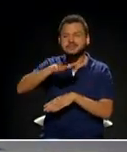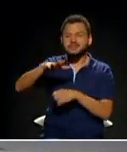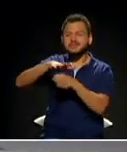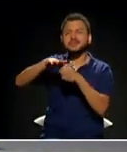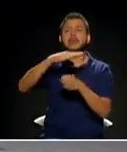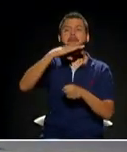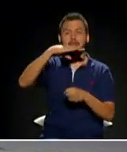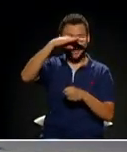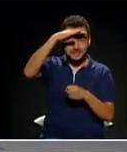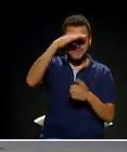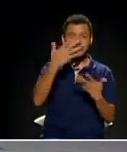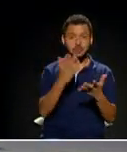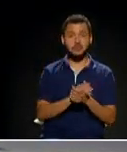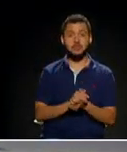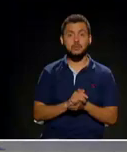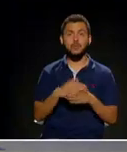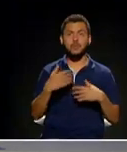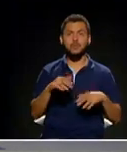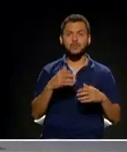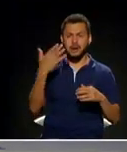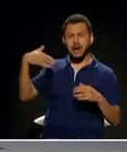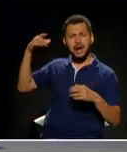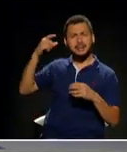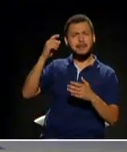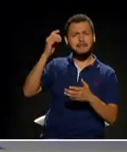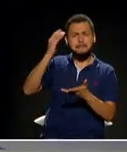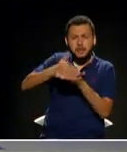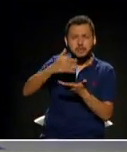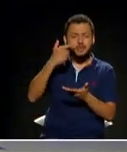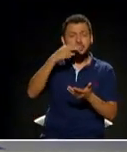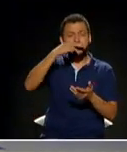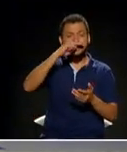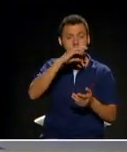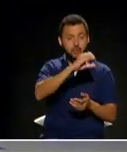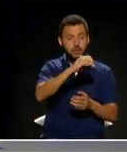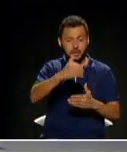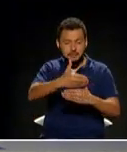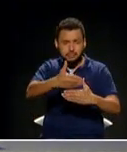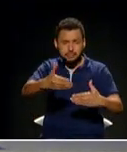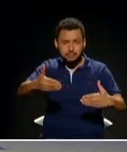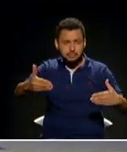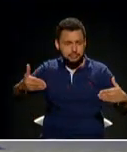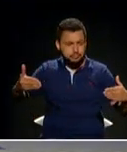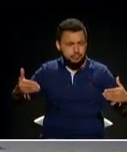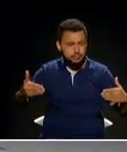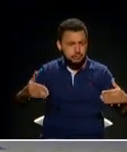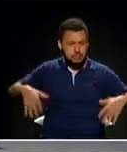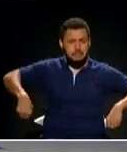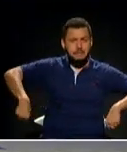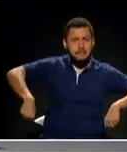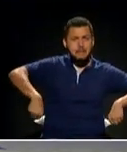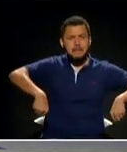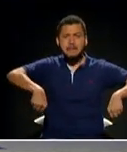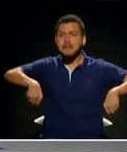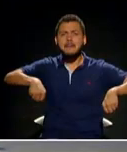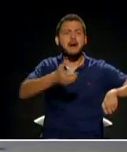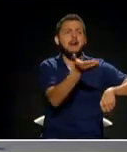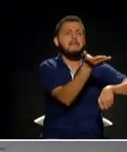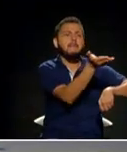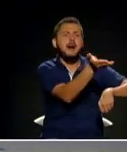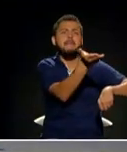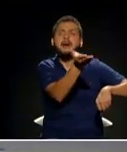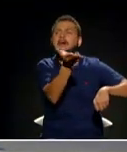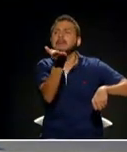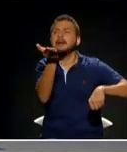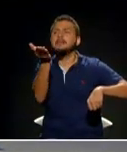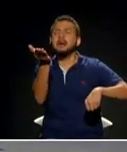y es el de los niños y la mendicidad pero los niños en las calles y en los semáforos pidiendo limosnas como evitar que esto